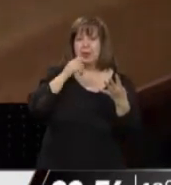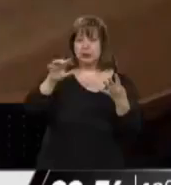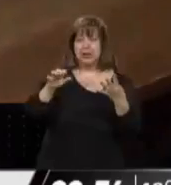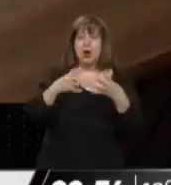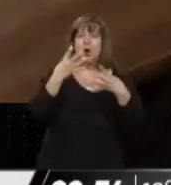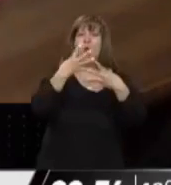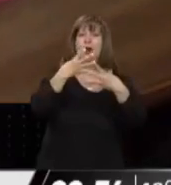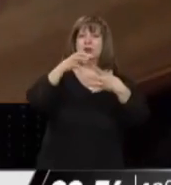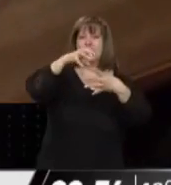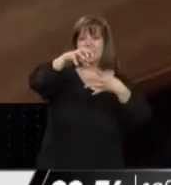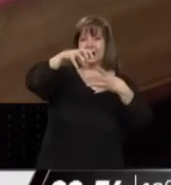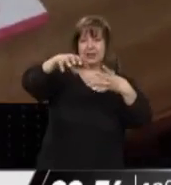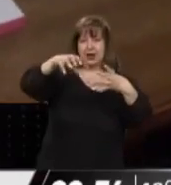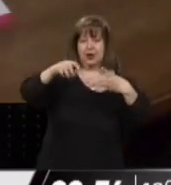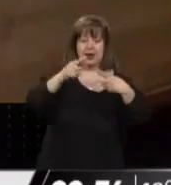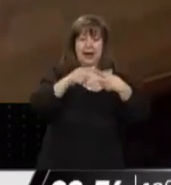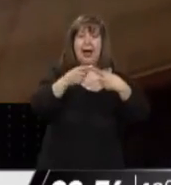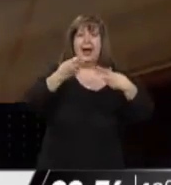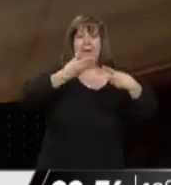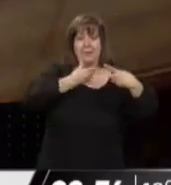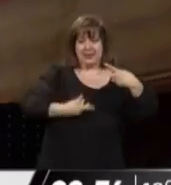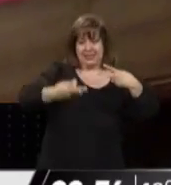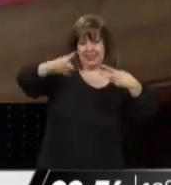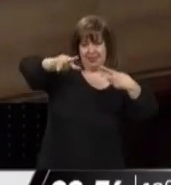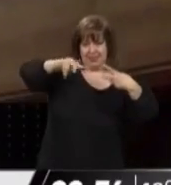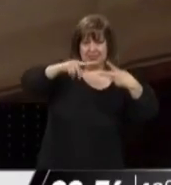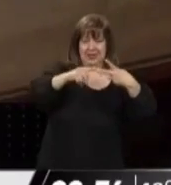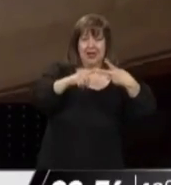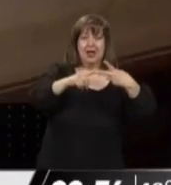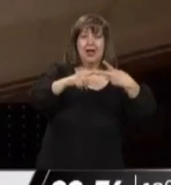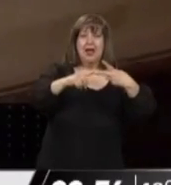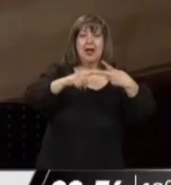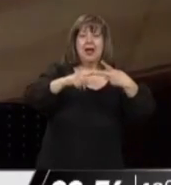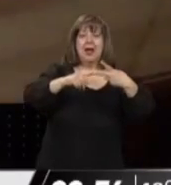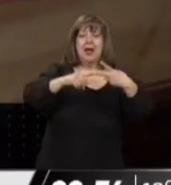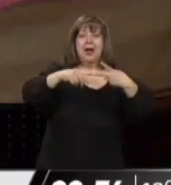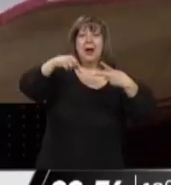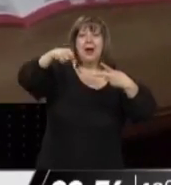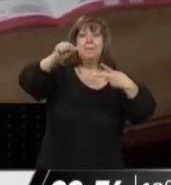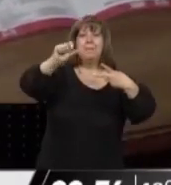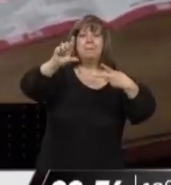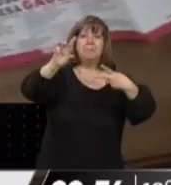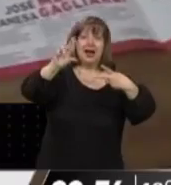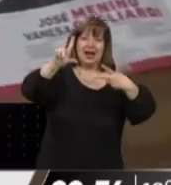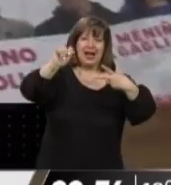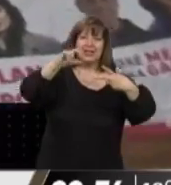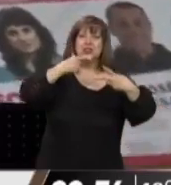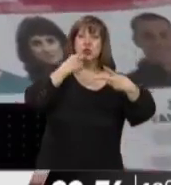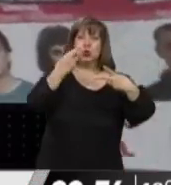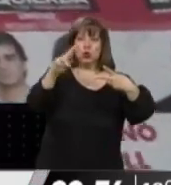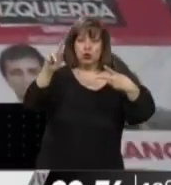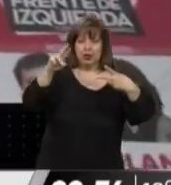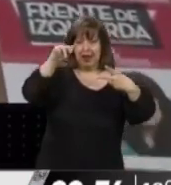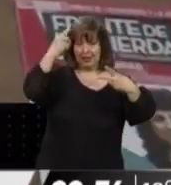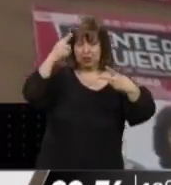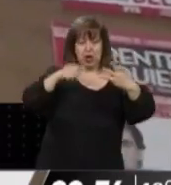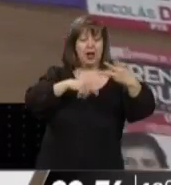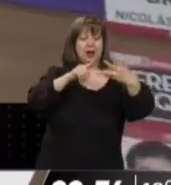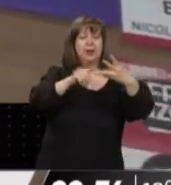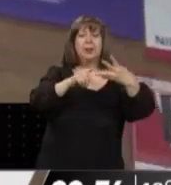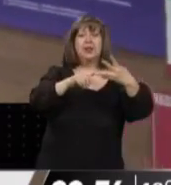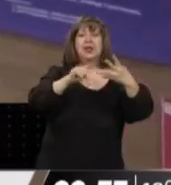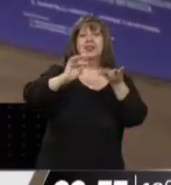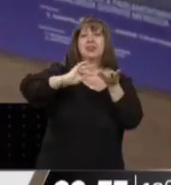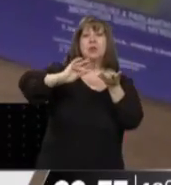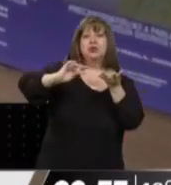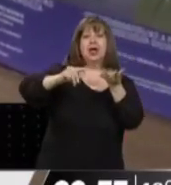esas cuatro categorías presidente dice parlamentarios de mercosur para la Sur nacional diputados y parlamentarios